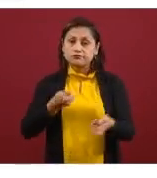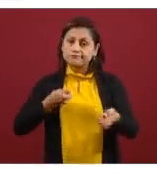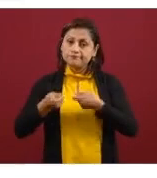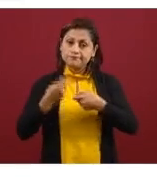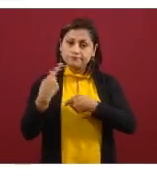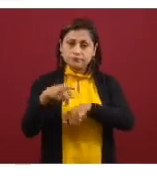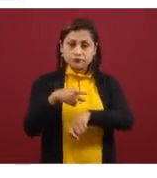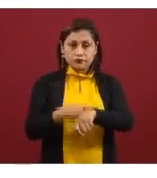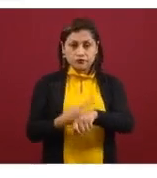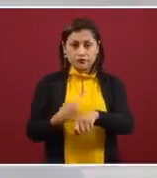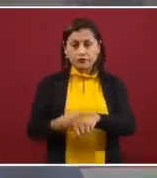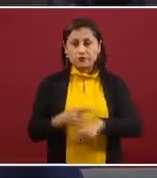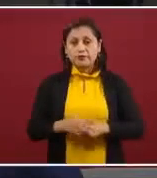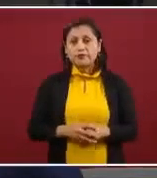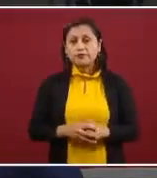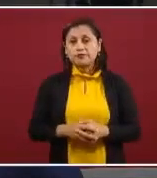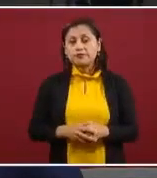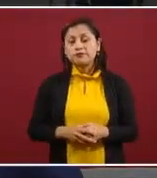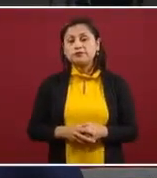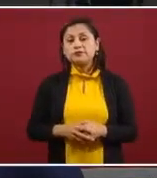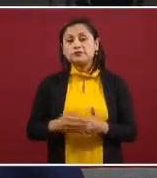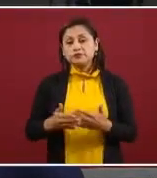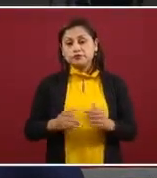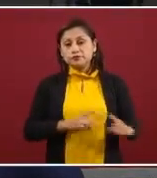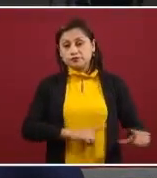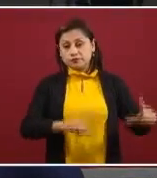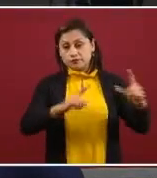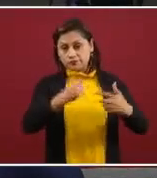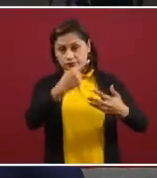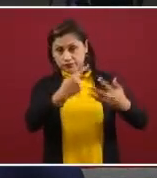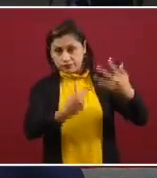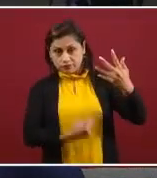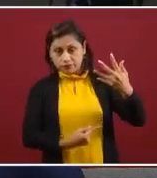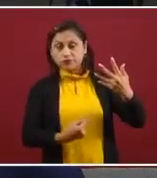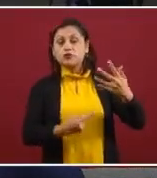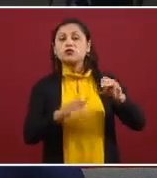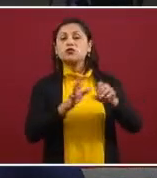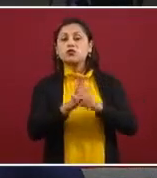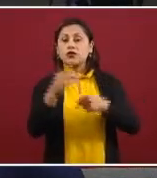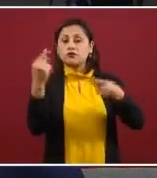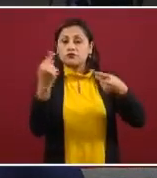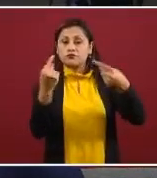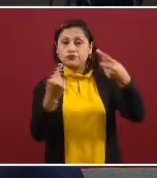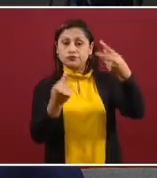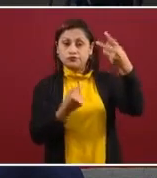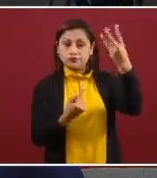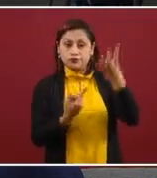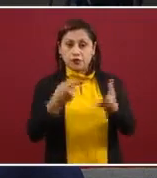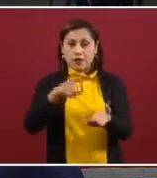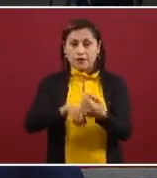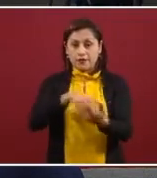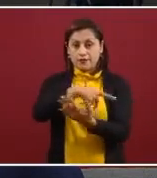En estos siguientes minutos vamos a ver el desglose de estos puntos. Muchas gracias.